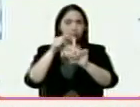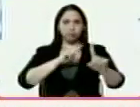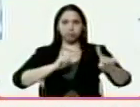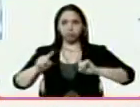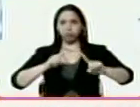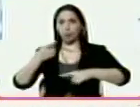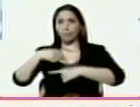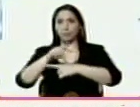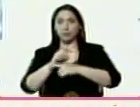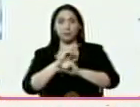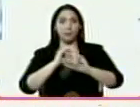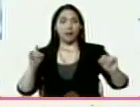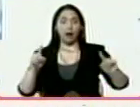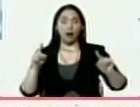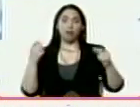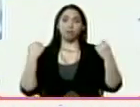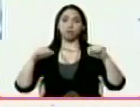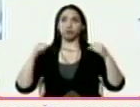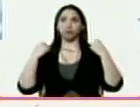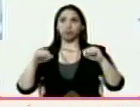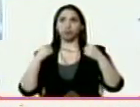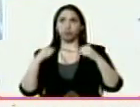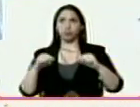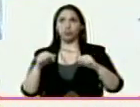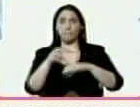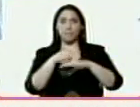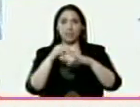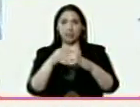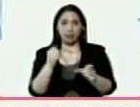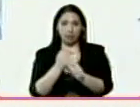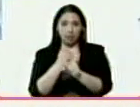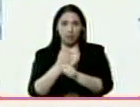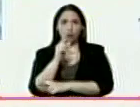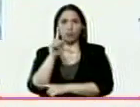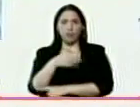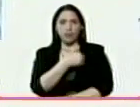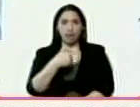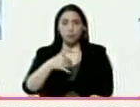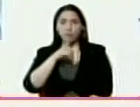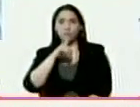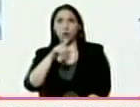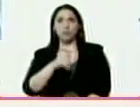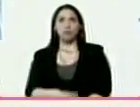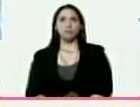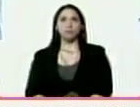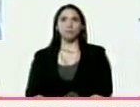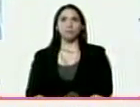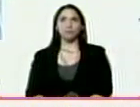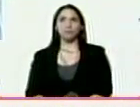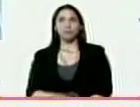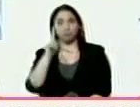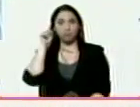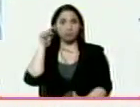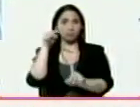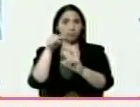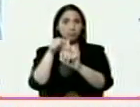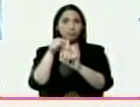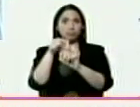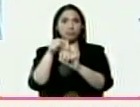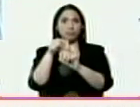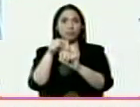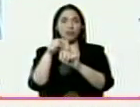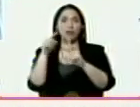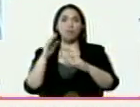para el ejercicio de la cartera ministerial. Queremos además informar que en el marco de este bloqueo